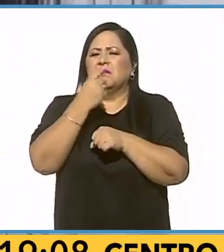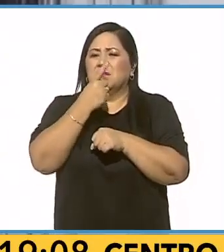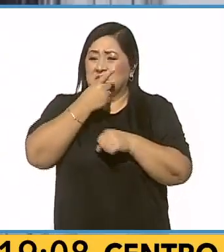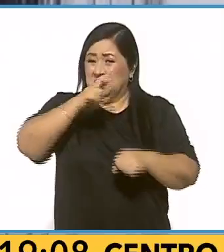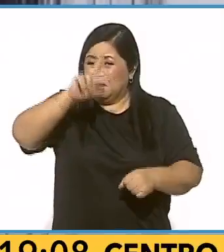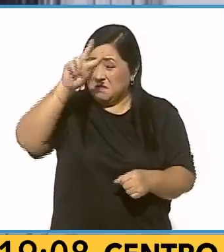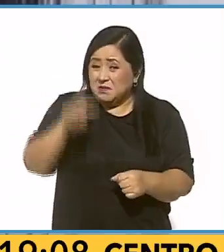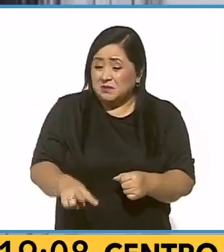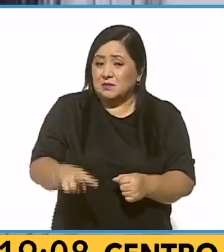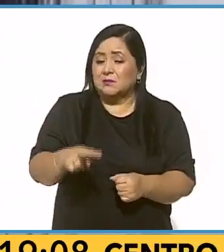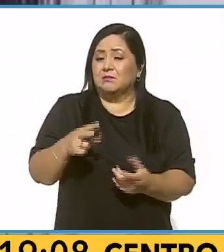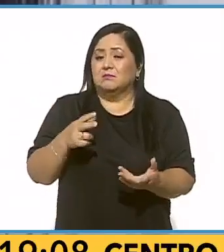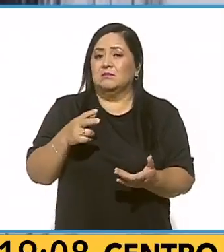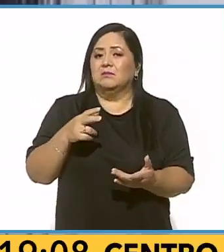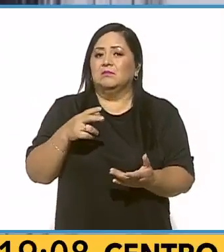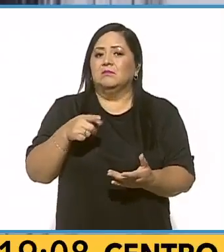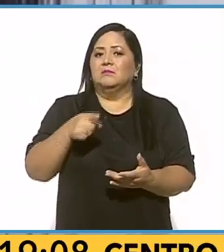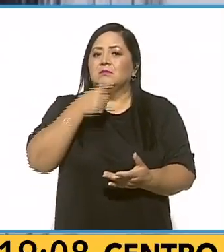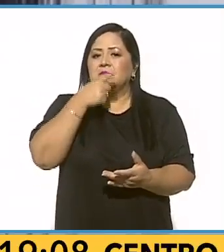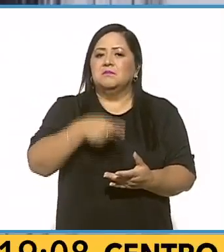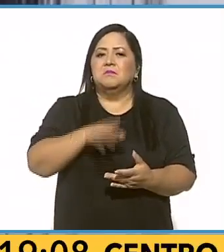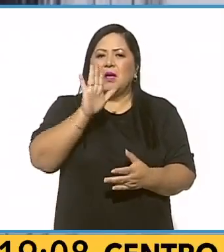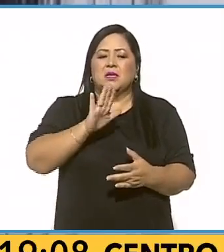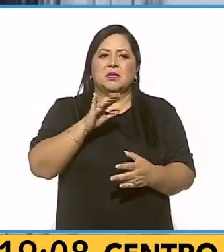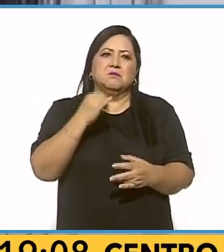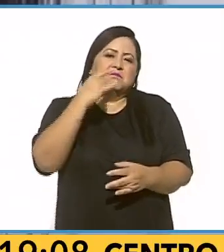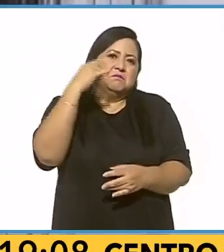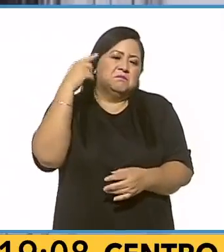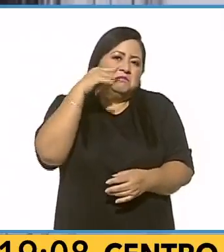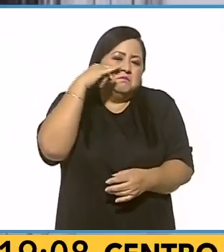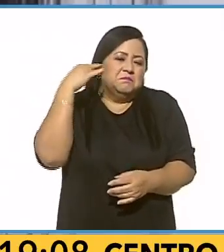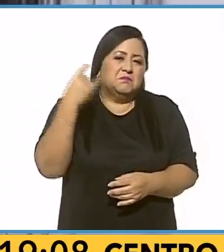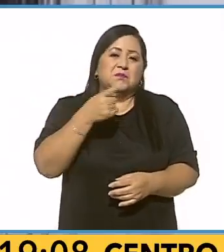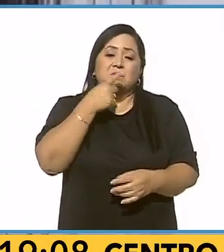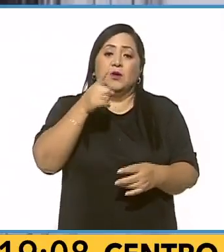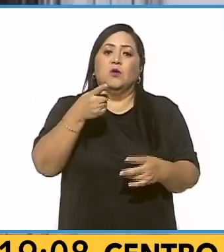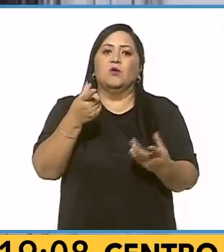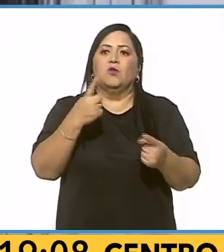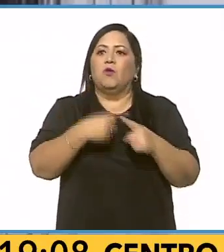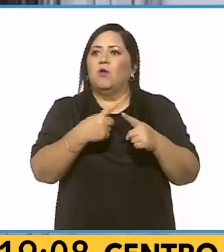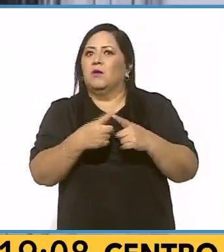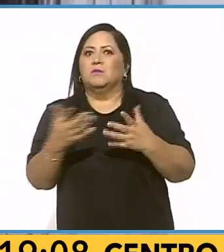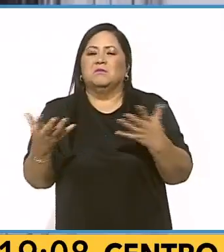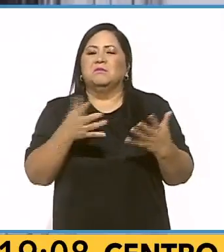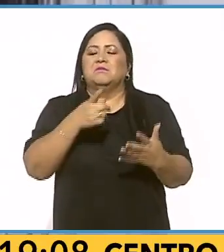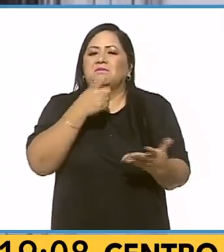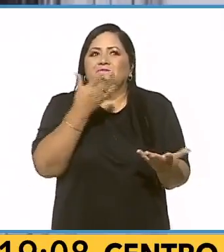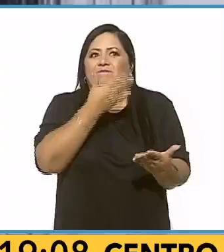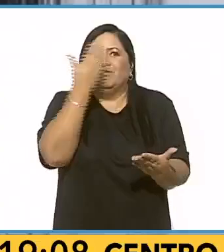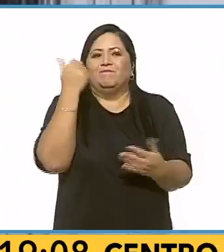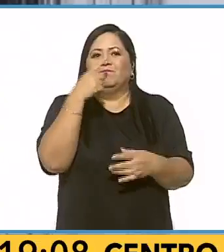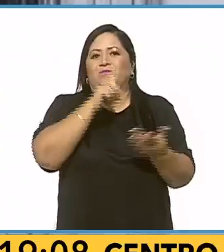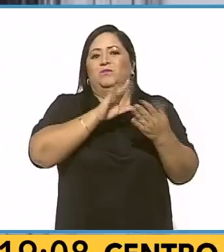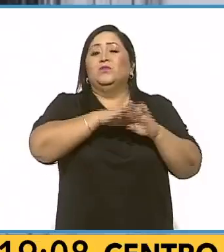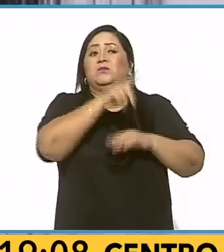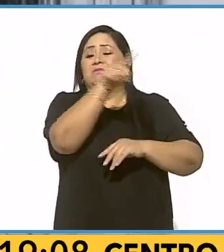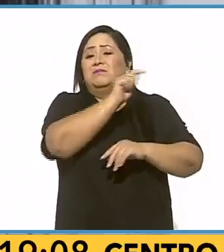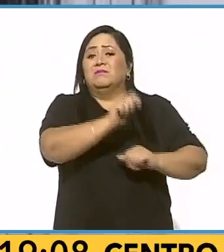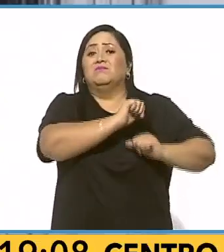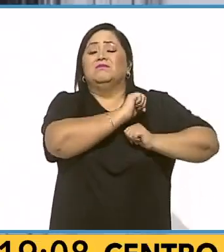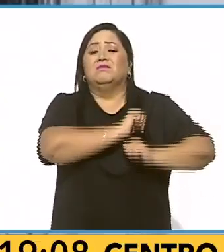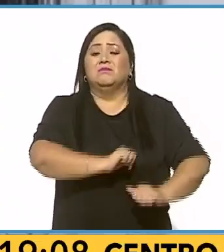la verdad, si bien esto se presta para especulación, pues tampoco hay mucho para dónde hacerse. Significa que